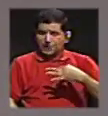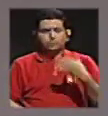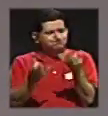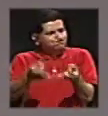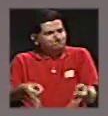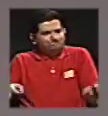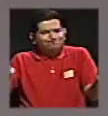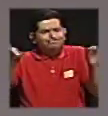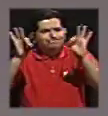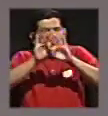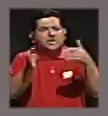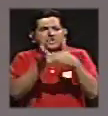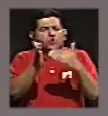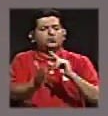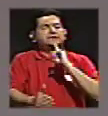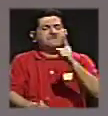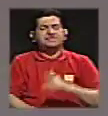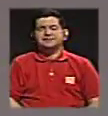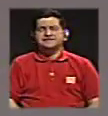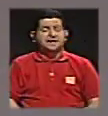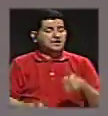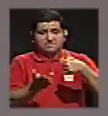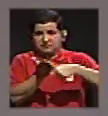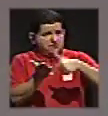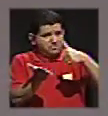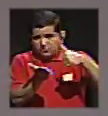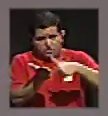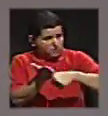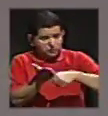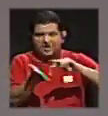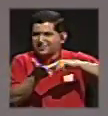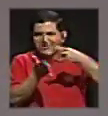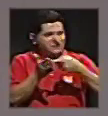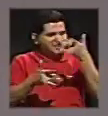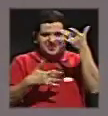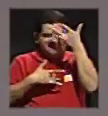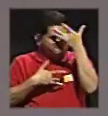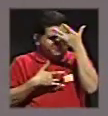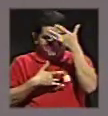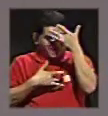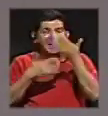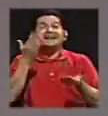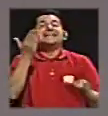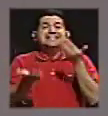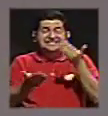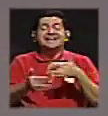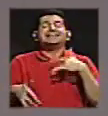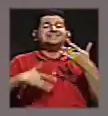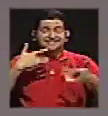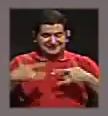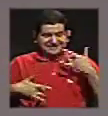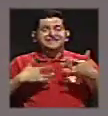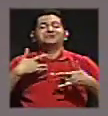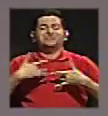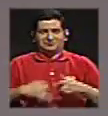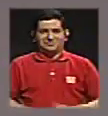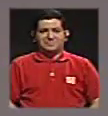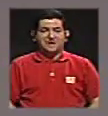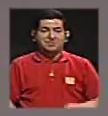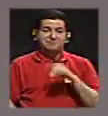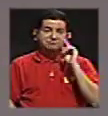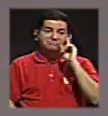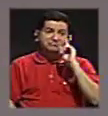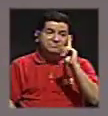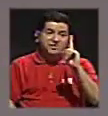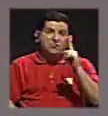importante remarcar que la abstención no es la enfermedad sino que probablemente es el síntoma de de